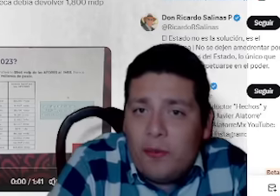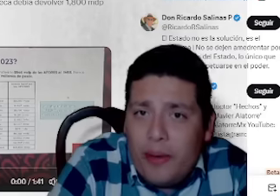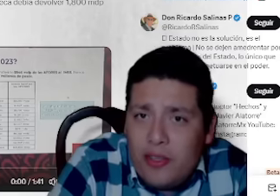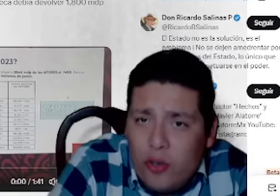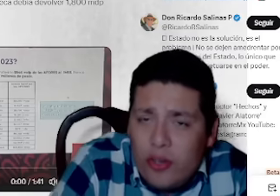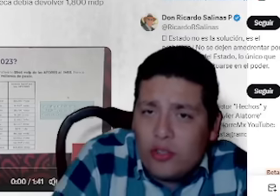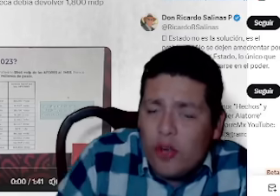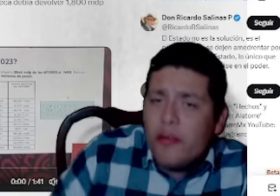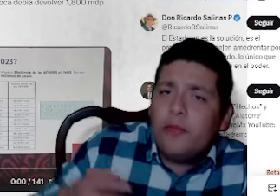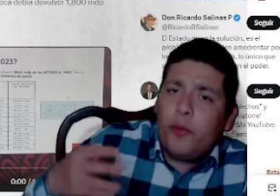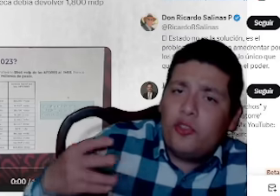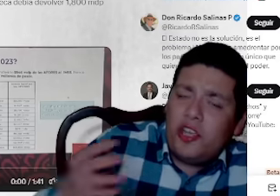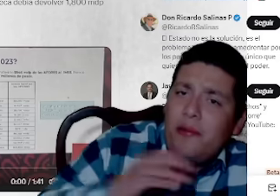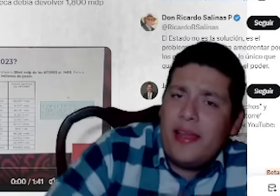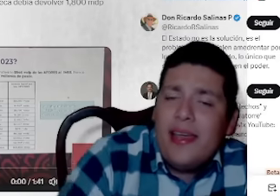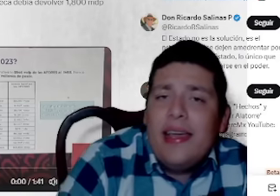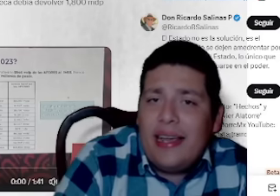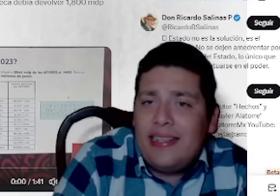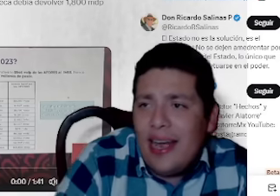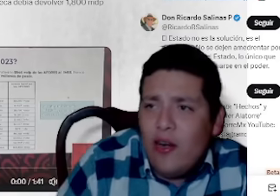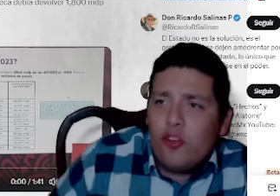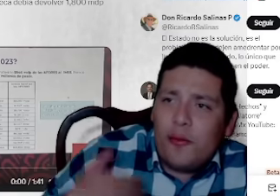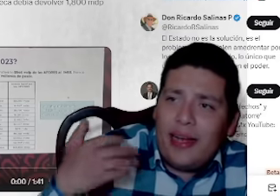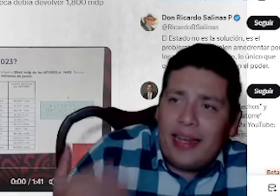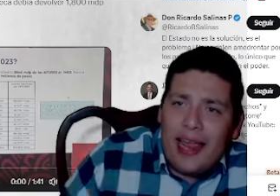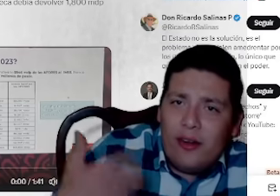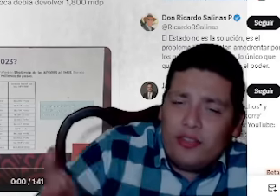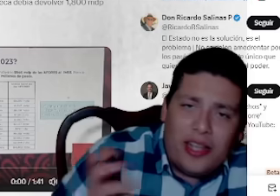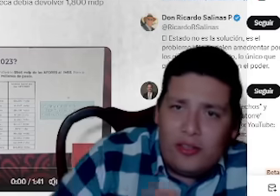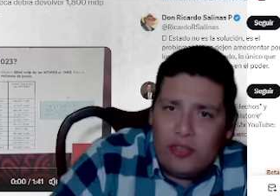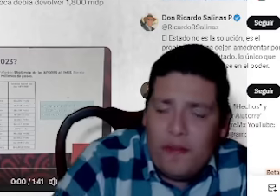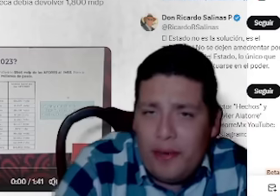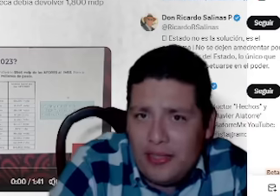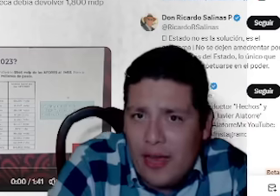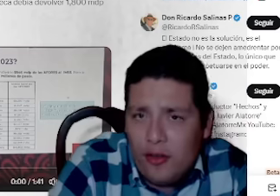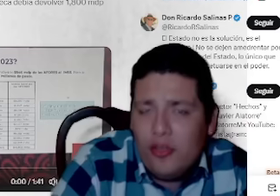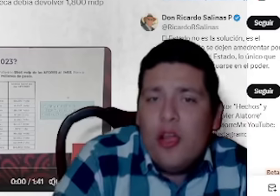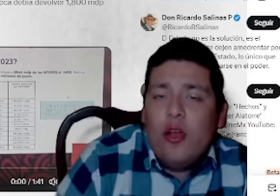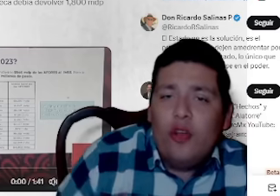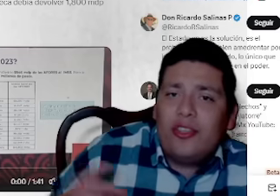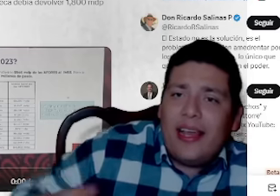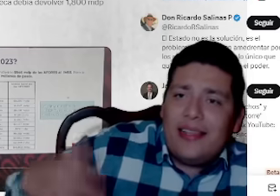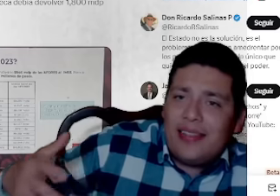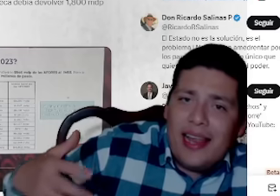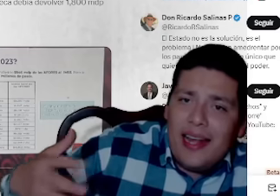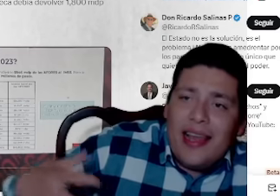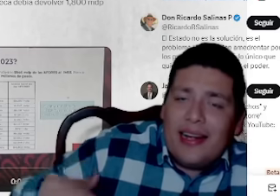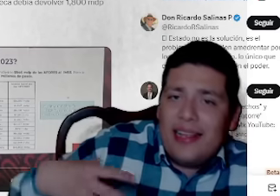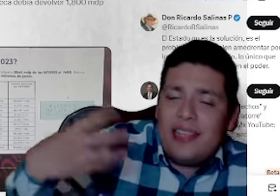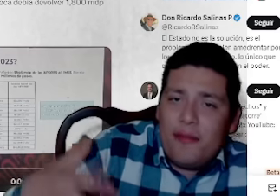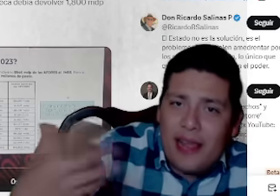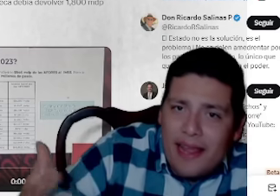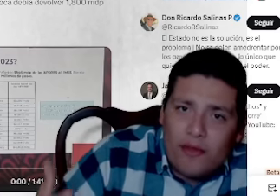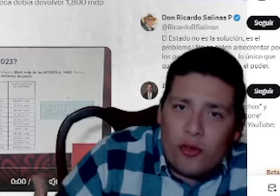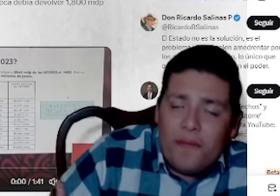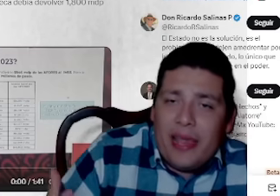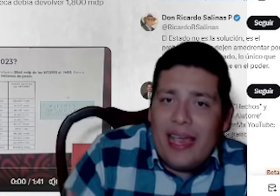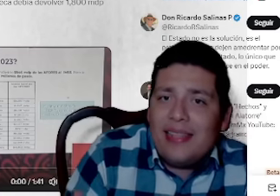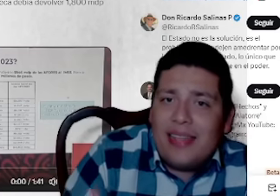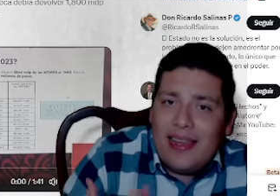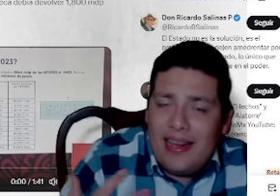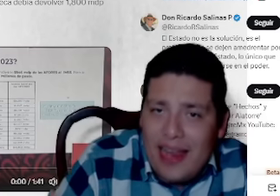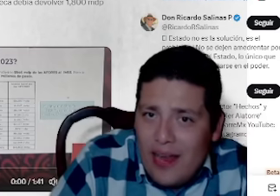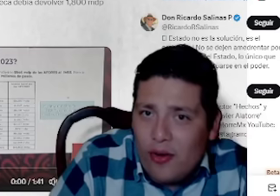con las pensiones. ¿Cómo es posible que sean los banqueros y estos empresarios los que estén